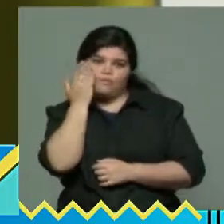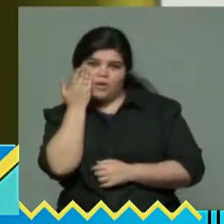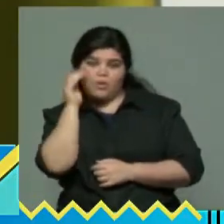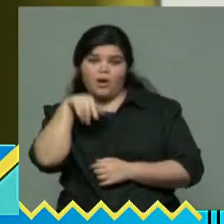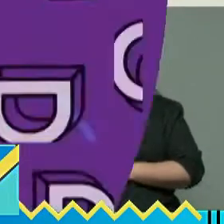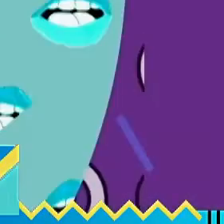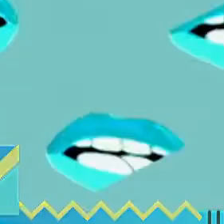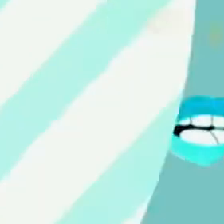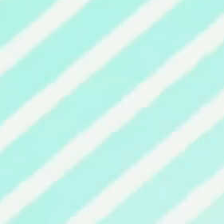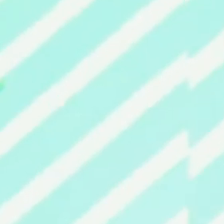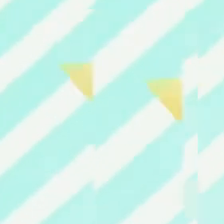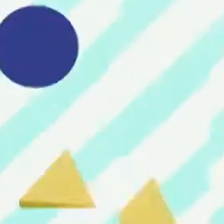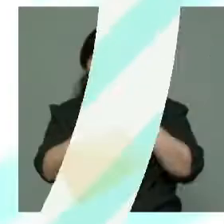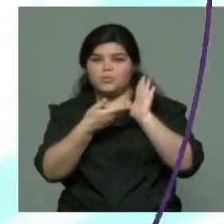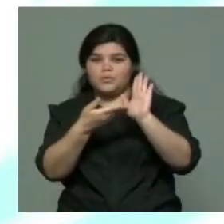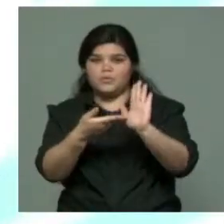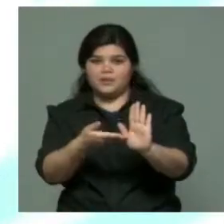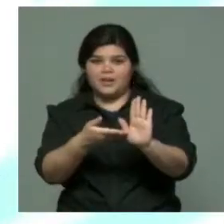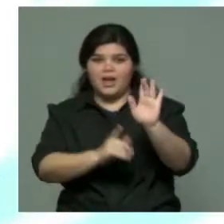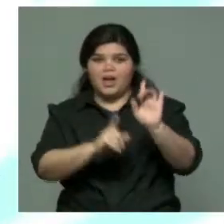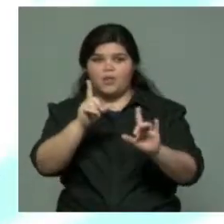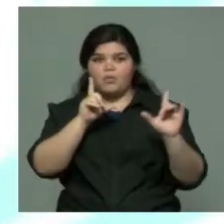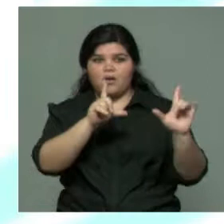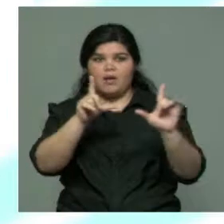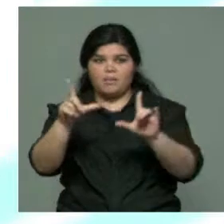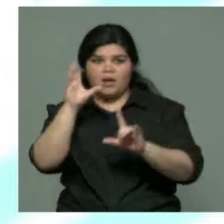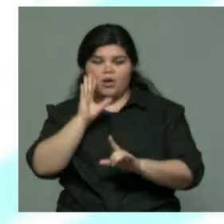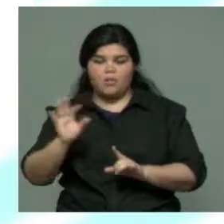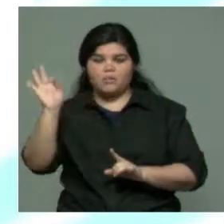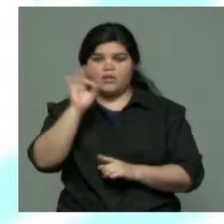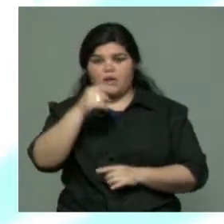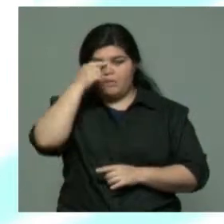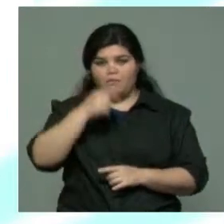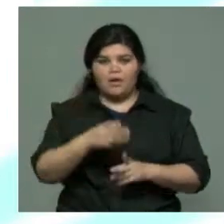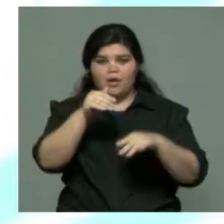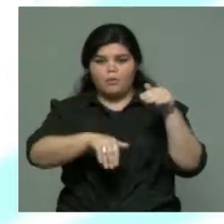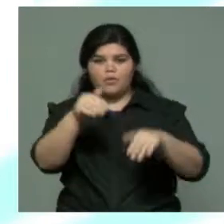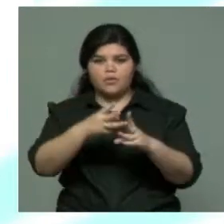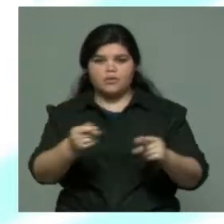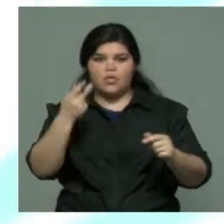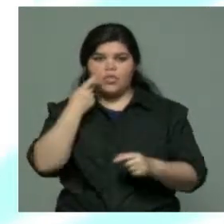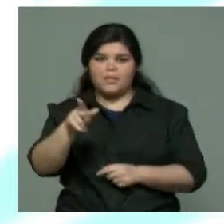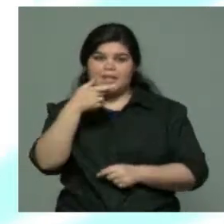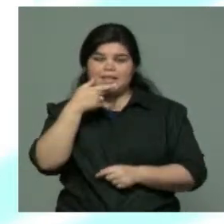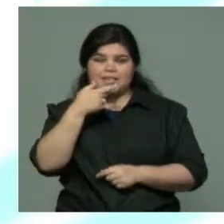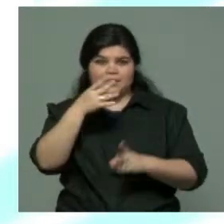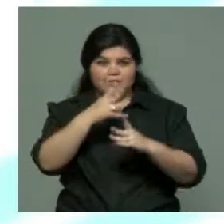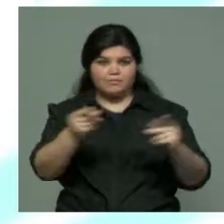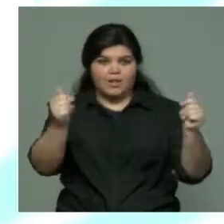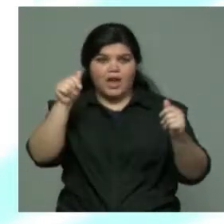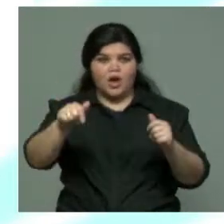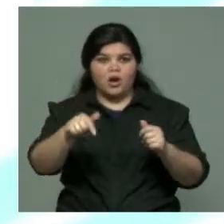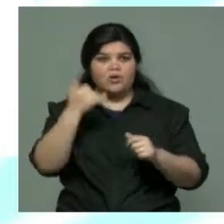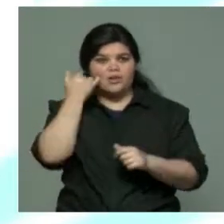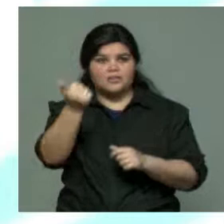a Twitter. Vamos a leer algunas placas con lo que la gente va opinando. Bueno, finalizaron las elecciones de 2017, así que a limpiar